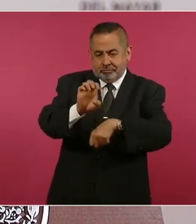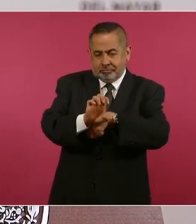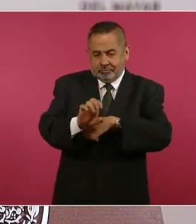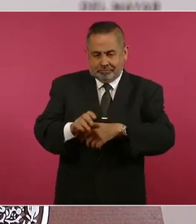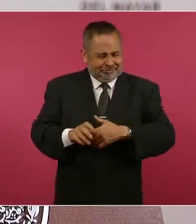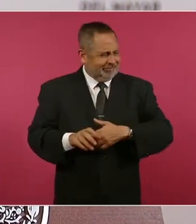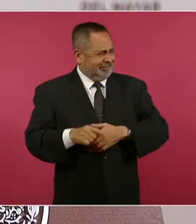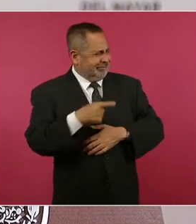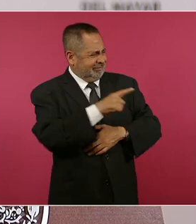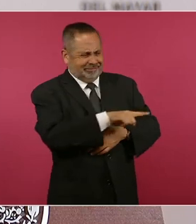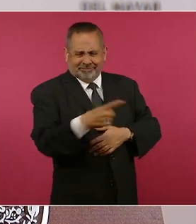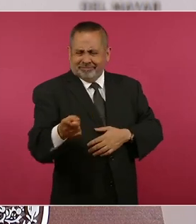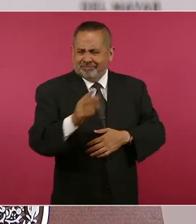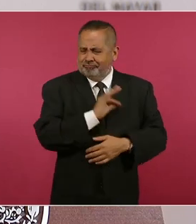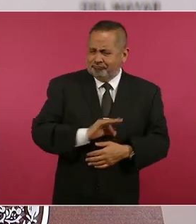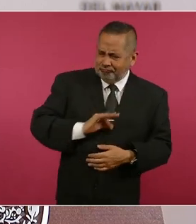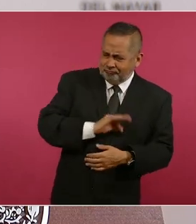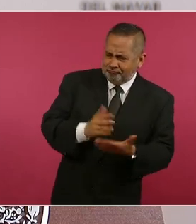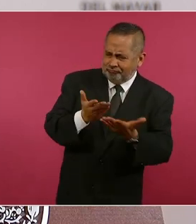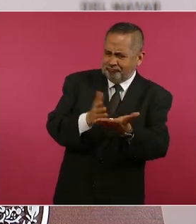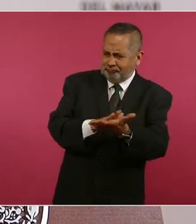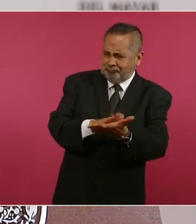por haber